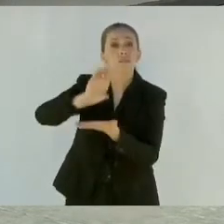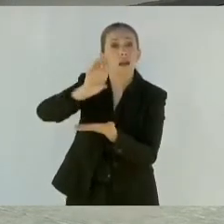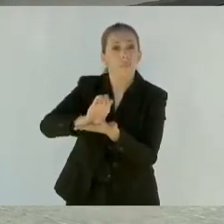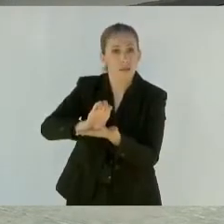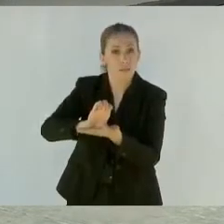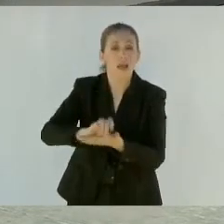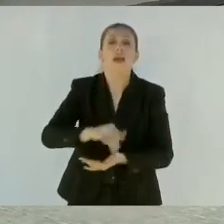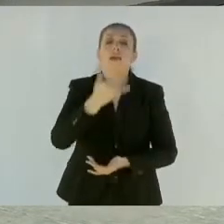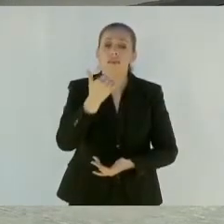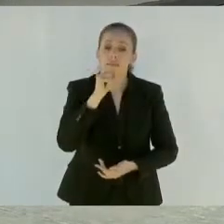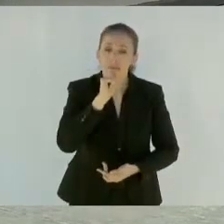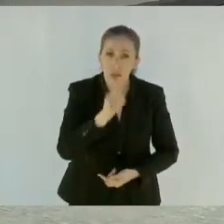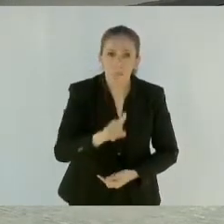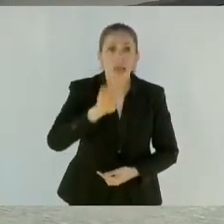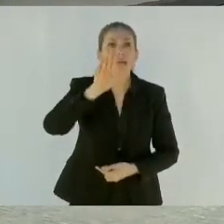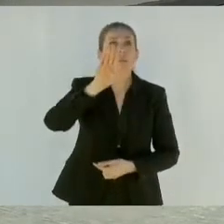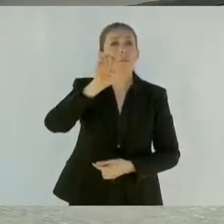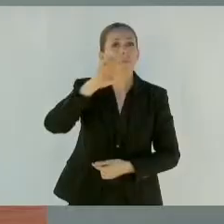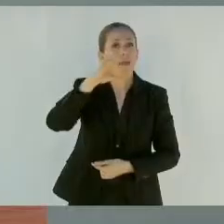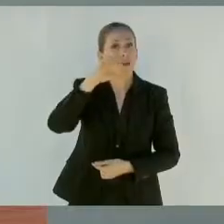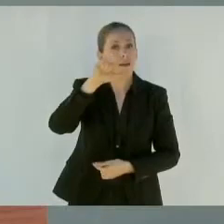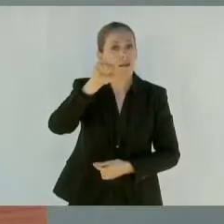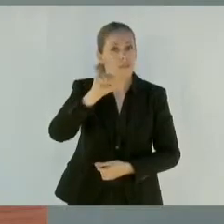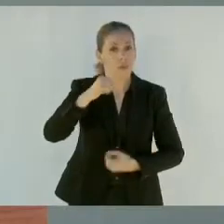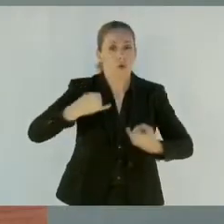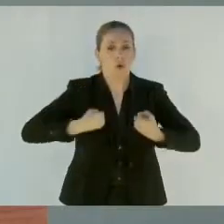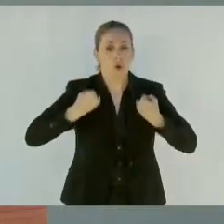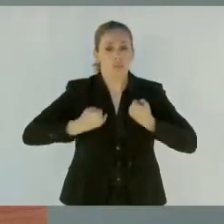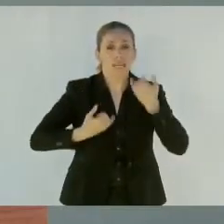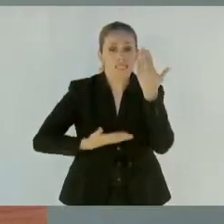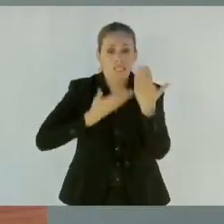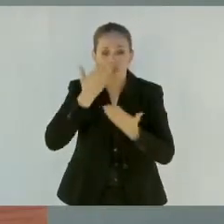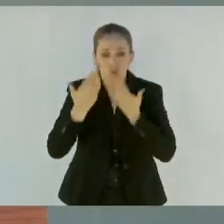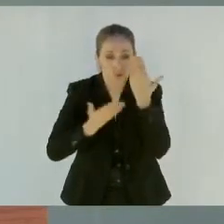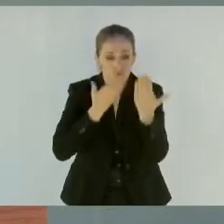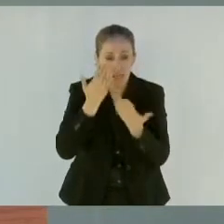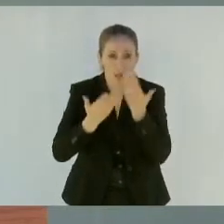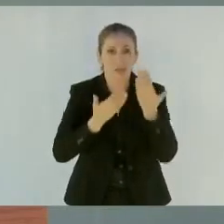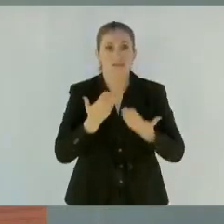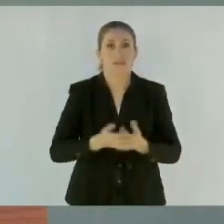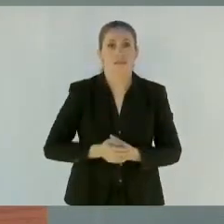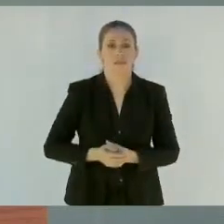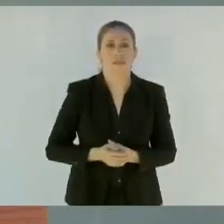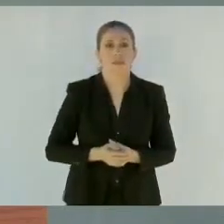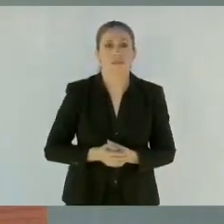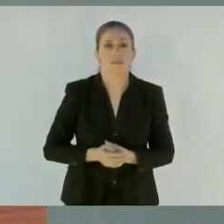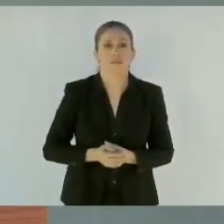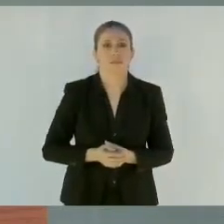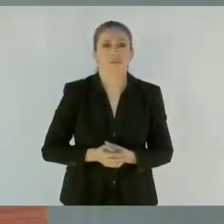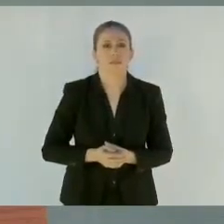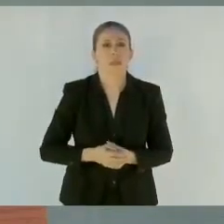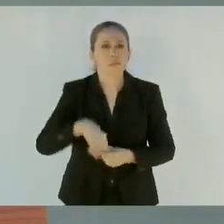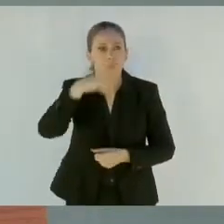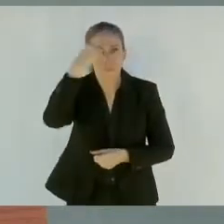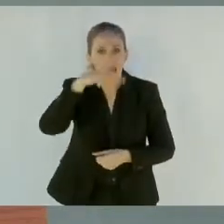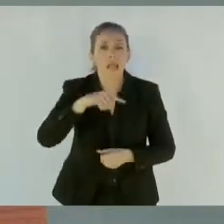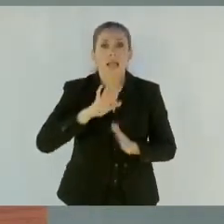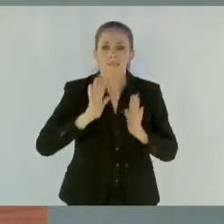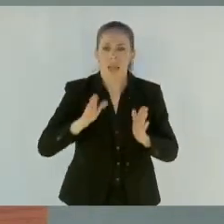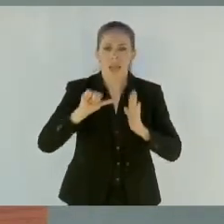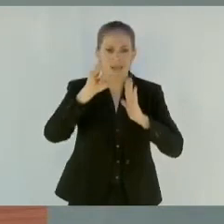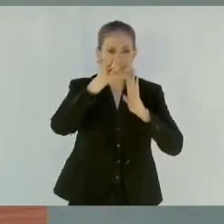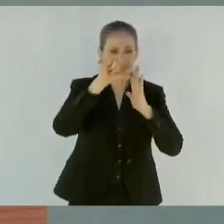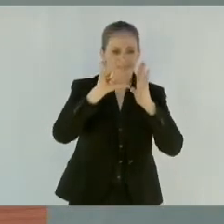las becas a estudiantes, a rango constitucional. Ya se reformó el artículo